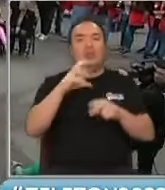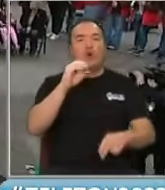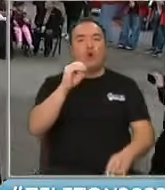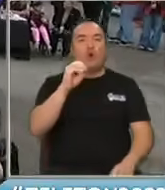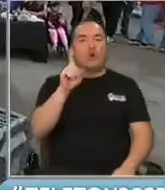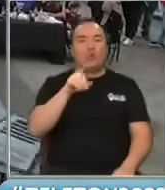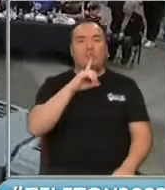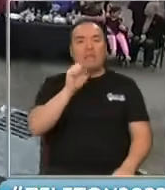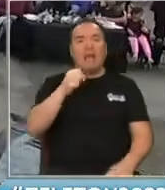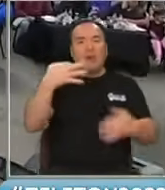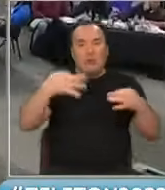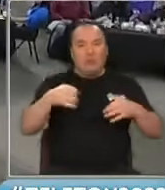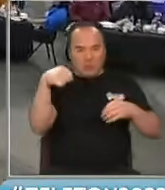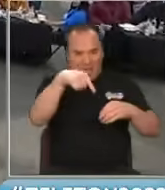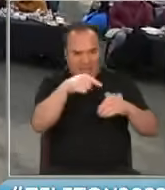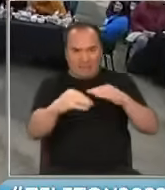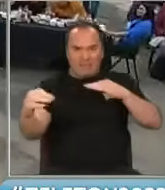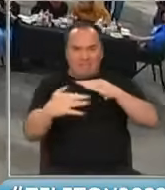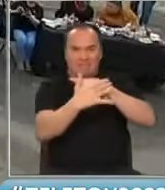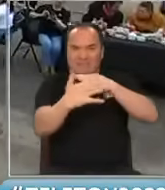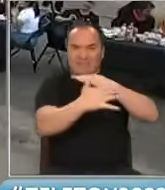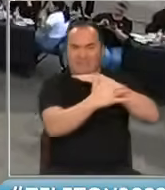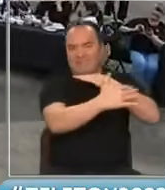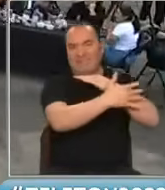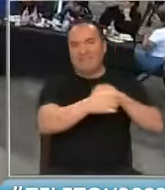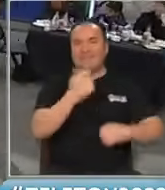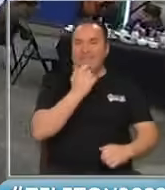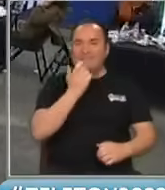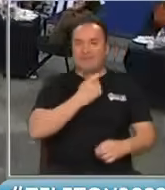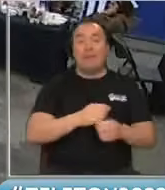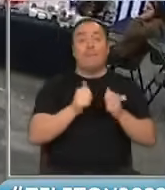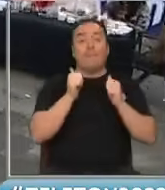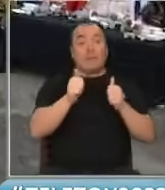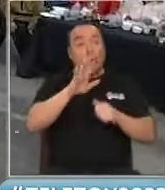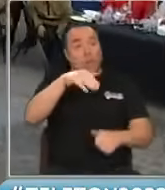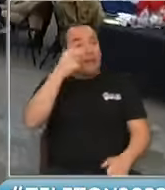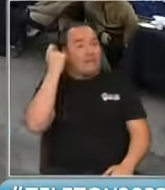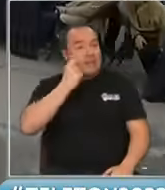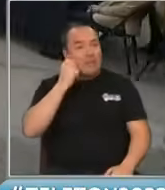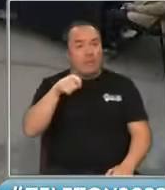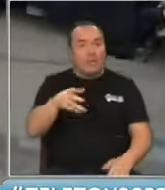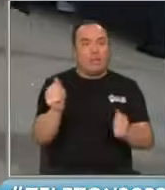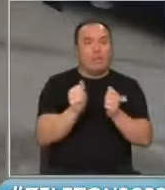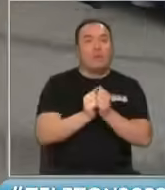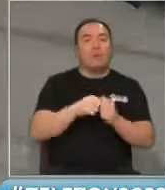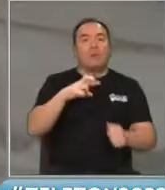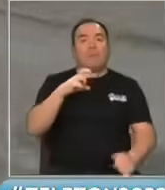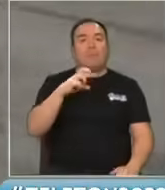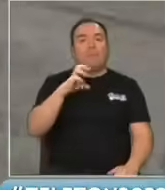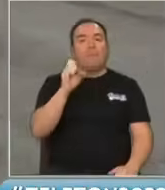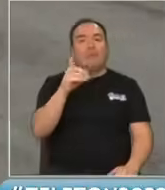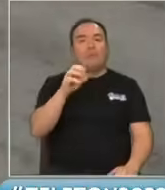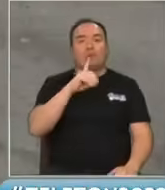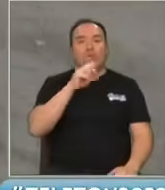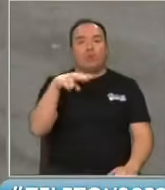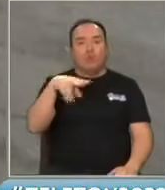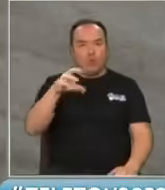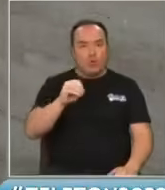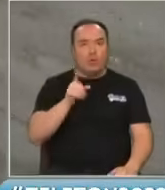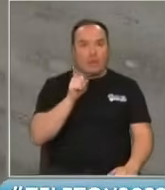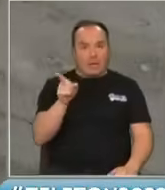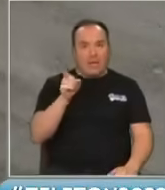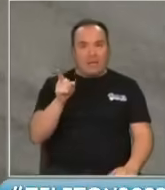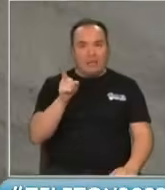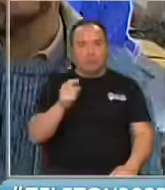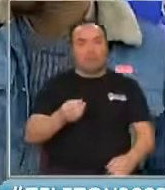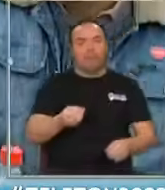claro, justamente. Claro, muy bien, muy bien. Oye, don Francisco, mire, y acá estamos con Pedro Toño Ramos. Él es el anfitrión. Le damos